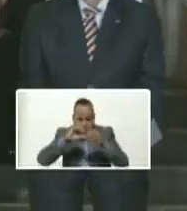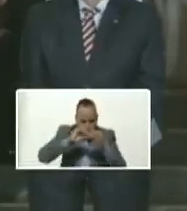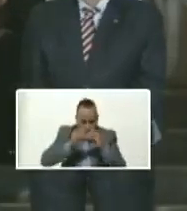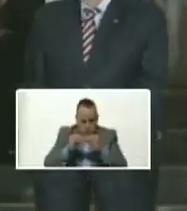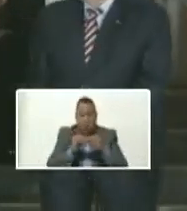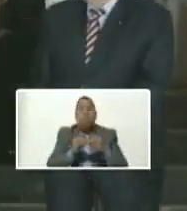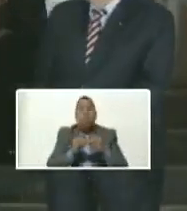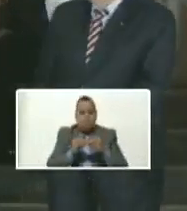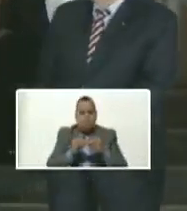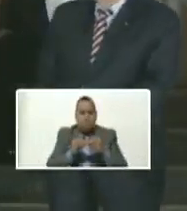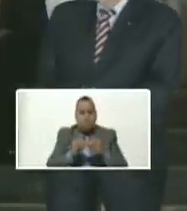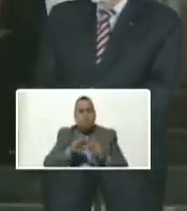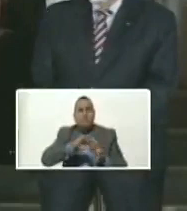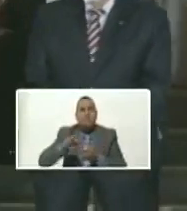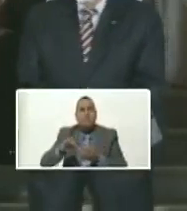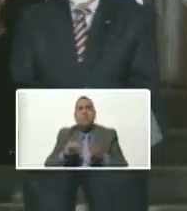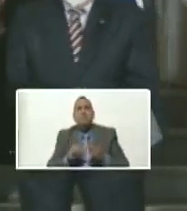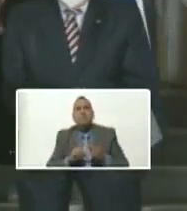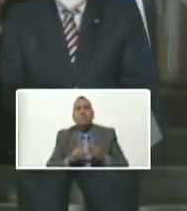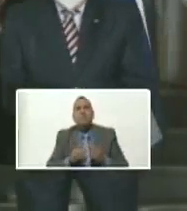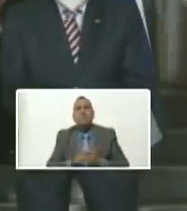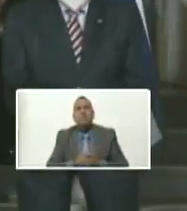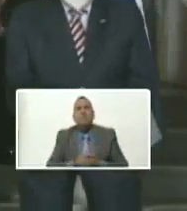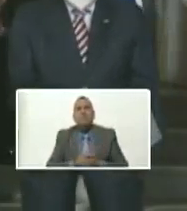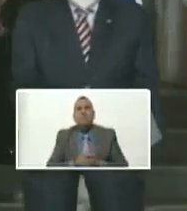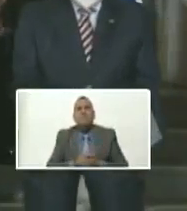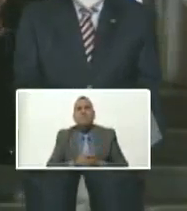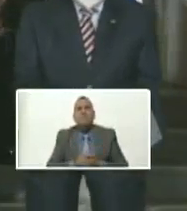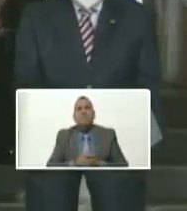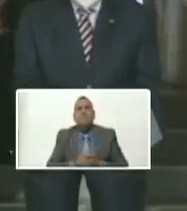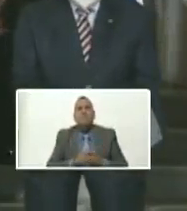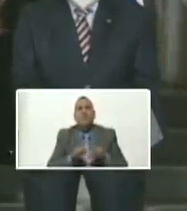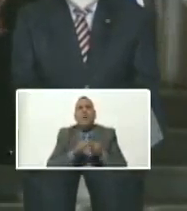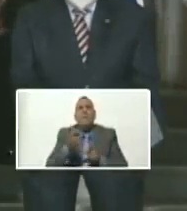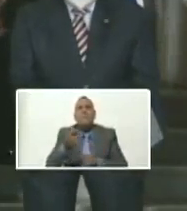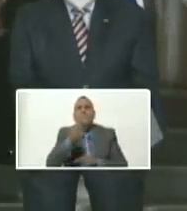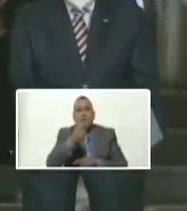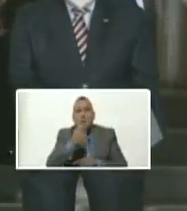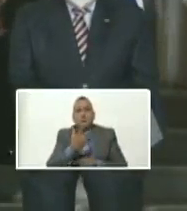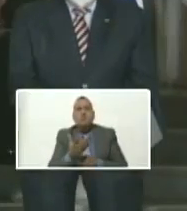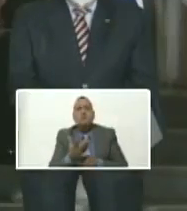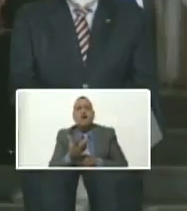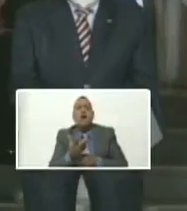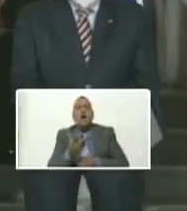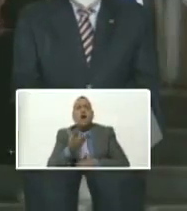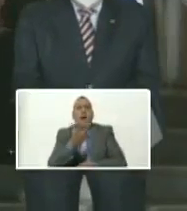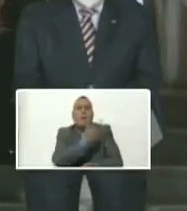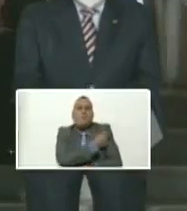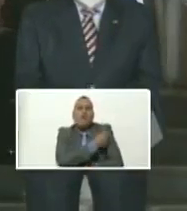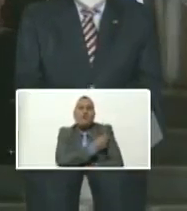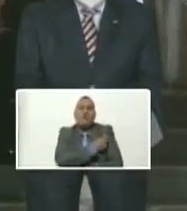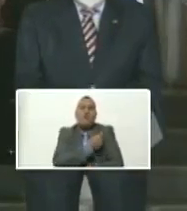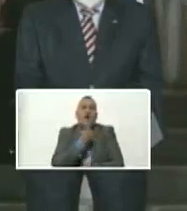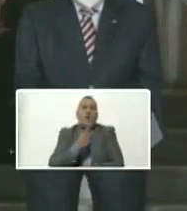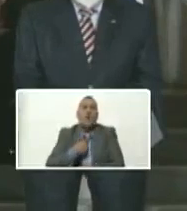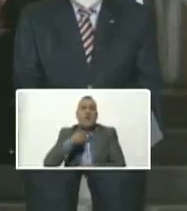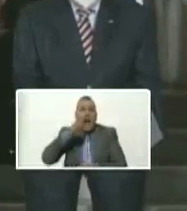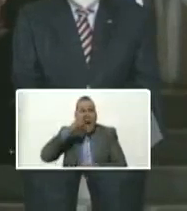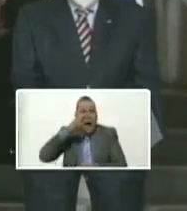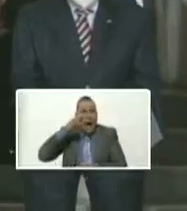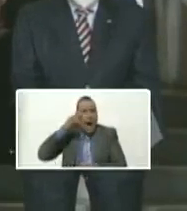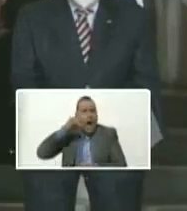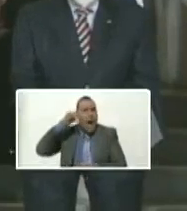Igualmente estamos produciendo, bueno, medicinas y vacunas contra la hepatitis y otras